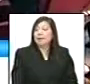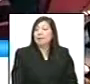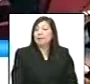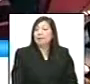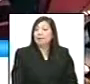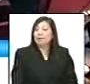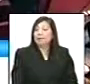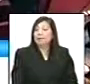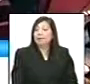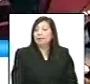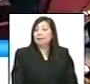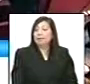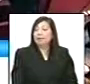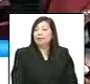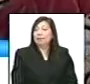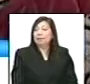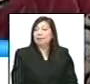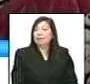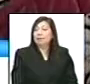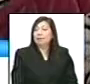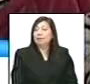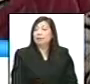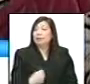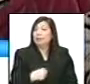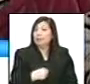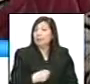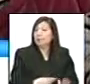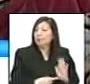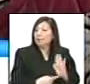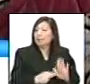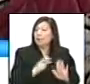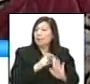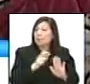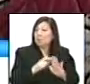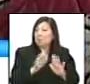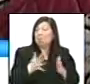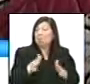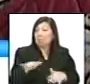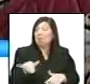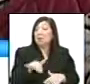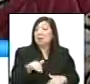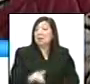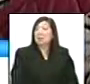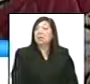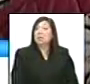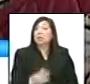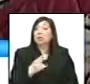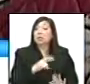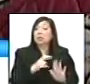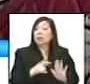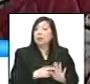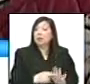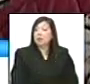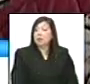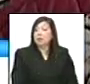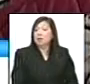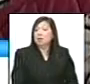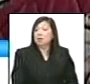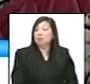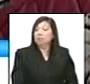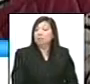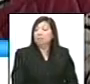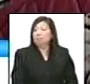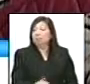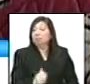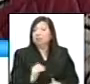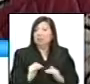Gracias, congresista Arana. Nosotros hemos presentado un proyecto de paridad, dos proyectos de paridad en realidad, uno además incluso que incluye la